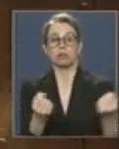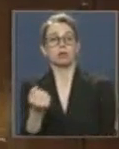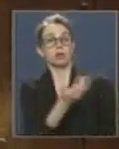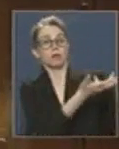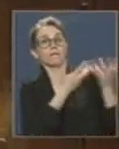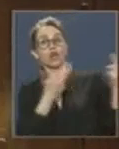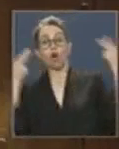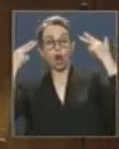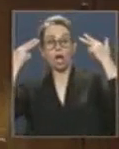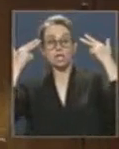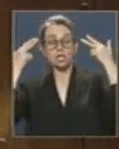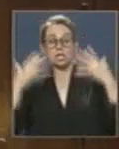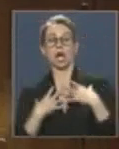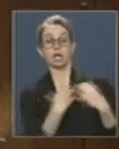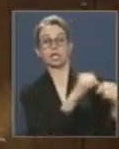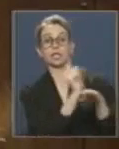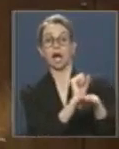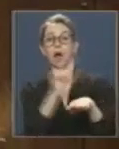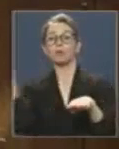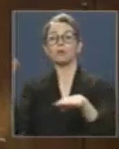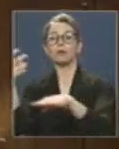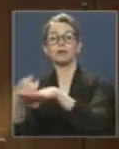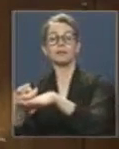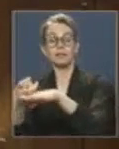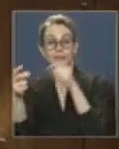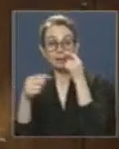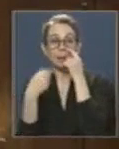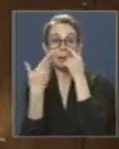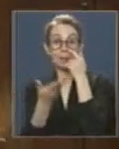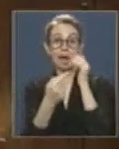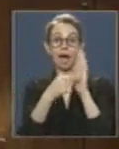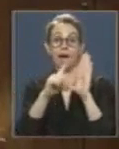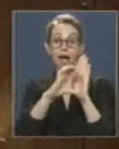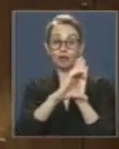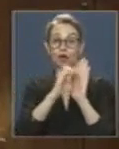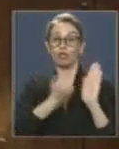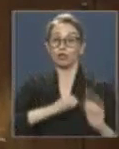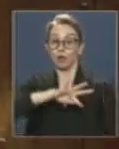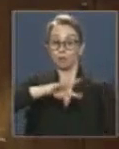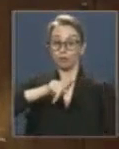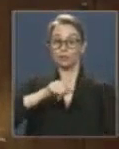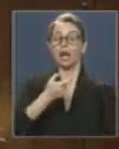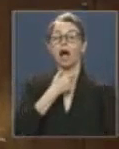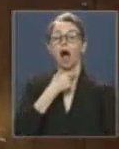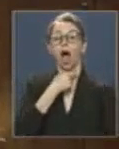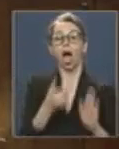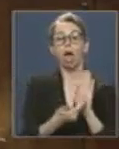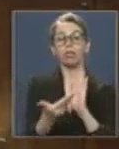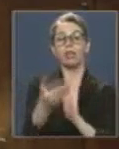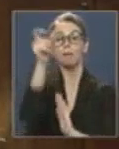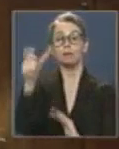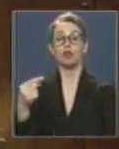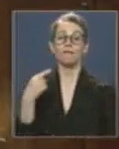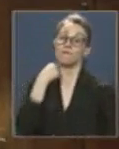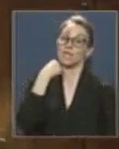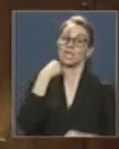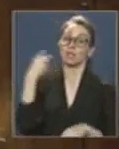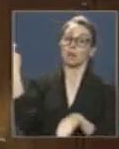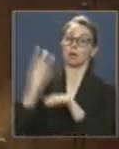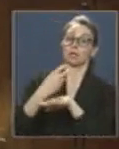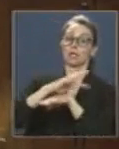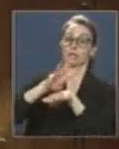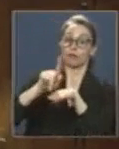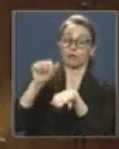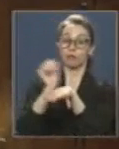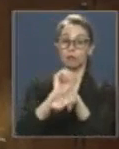o intimidación y entregar a estas suficientes garantías procesales que le permitan tener la tranquilidad de que los perpetradores